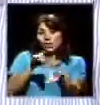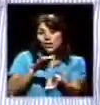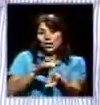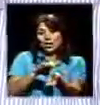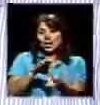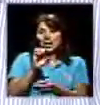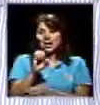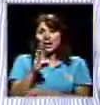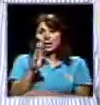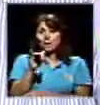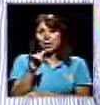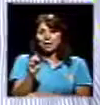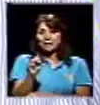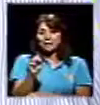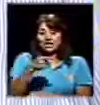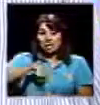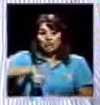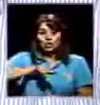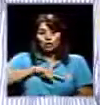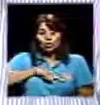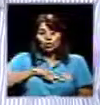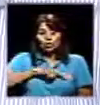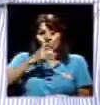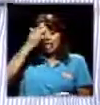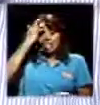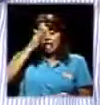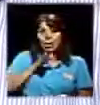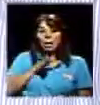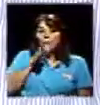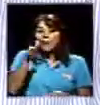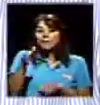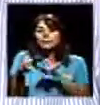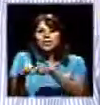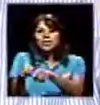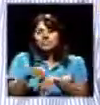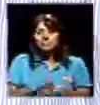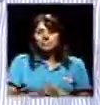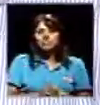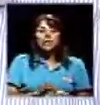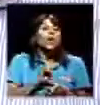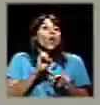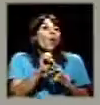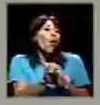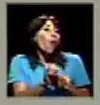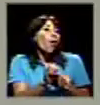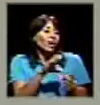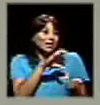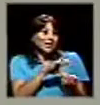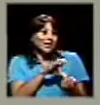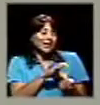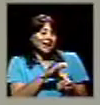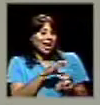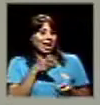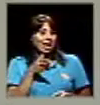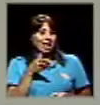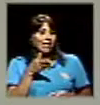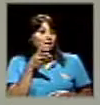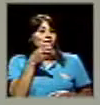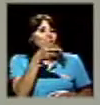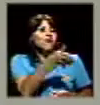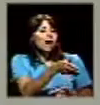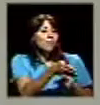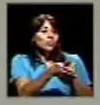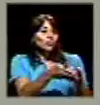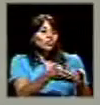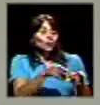cuando tenemos una necesidad de curarnos de algo. O al EVAIS que asistimos cuando necesitamos que nos den